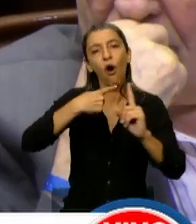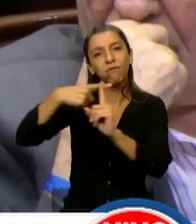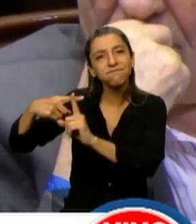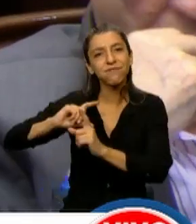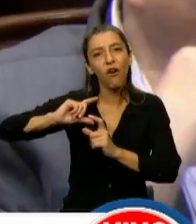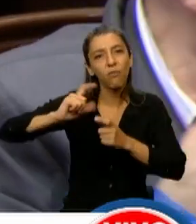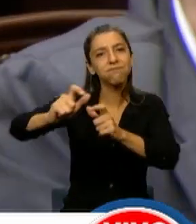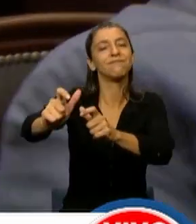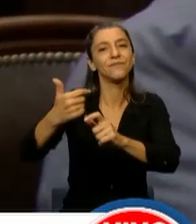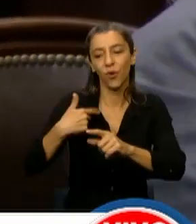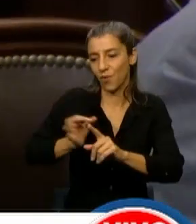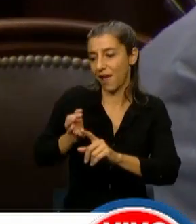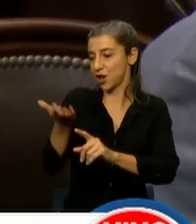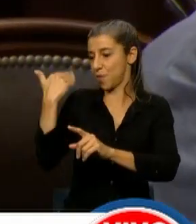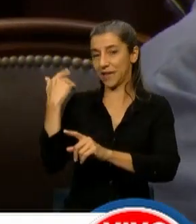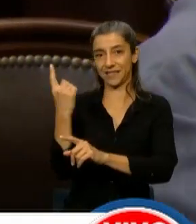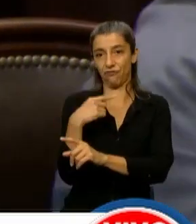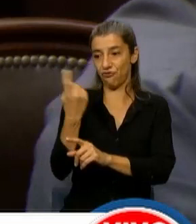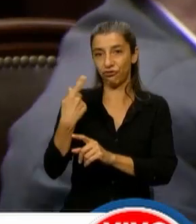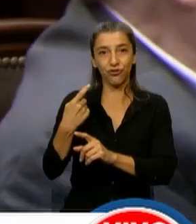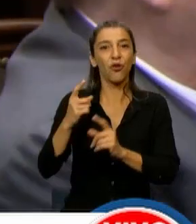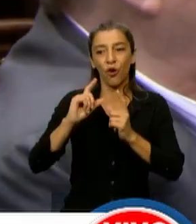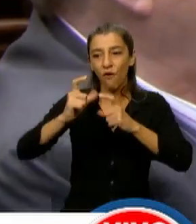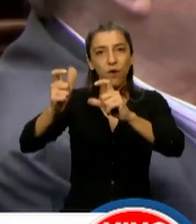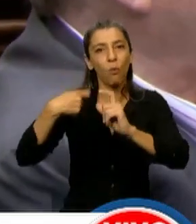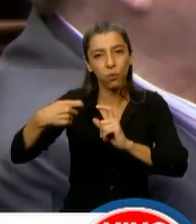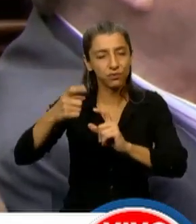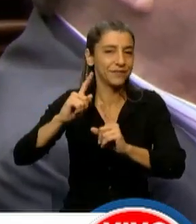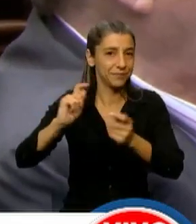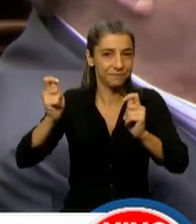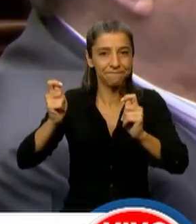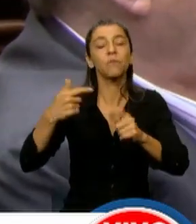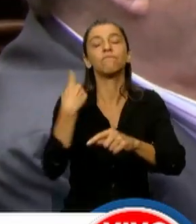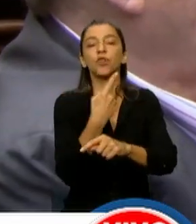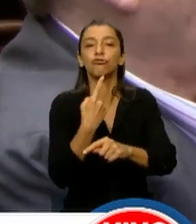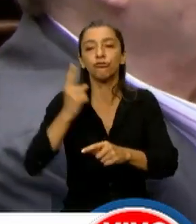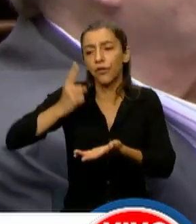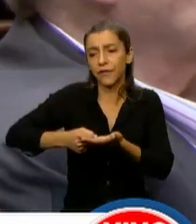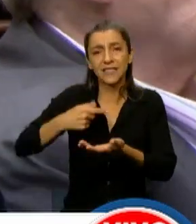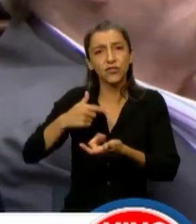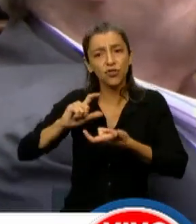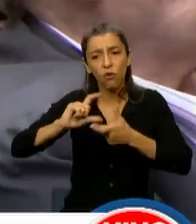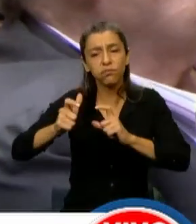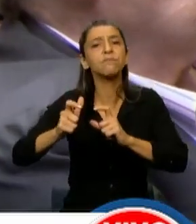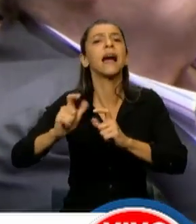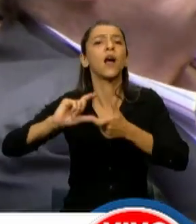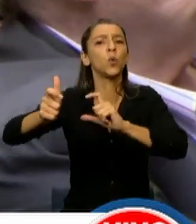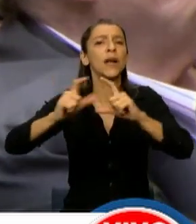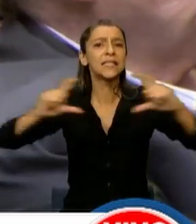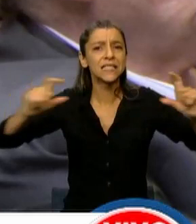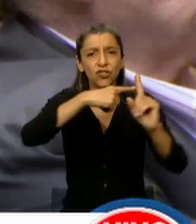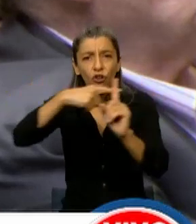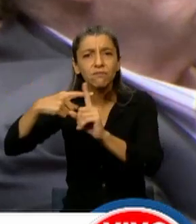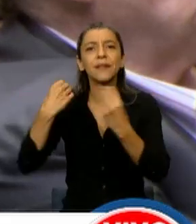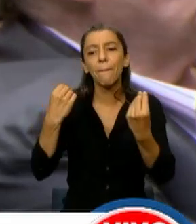este Congreso el año pasado. Nosotros decidimos avanzar en una fórmula que no